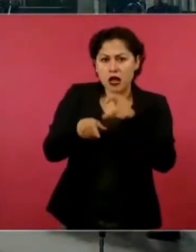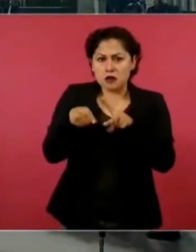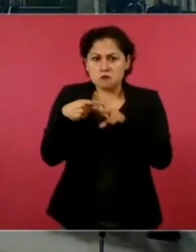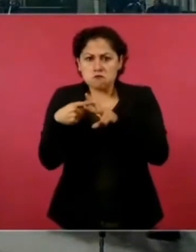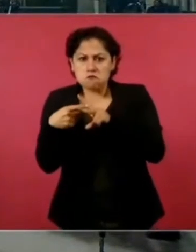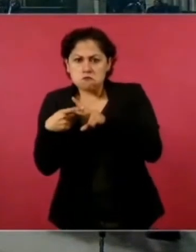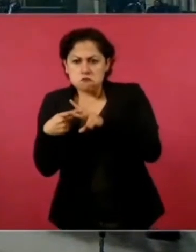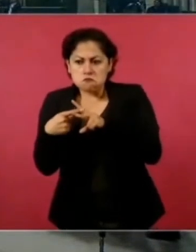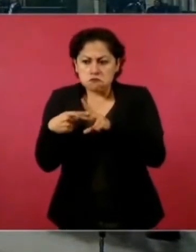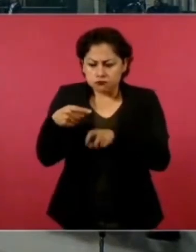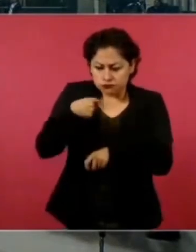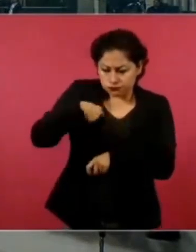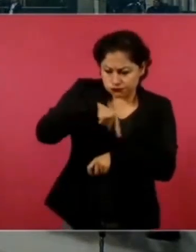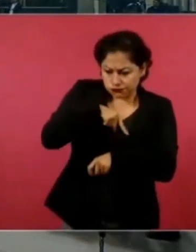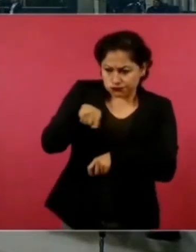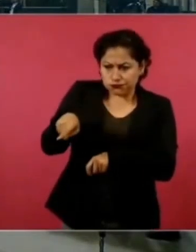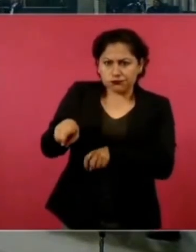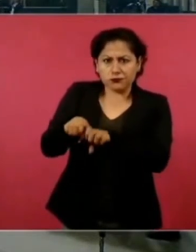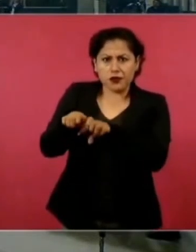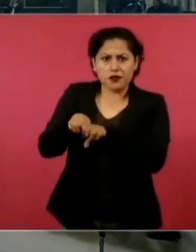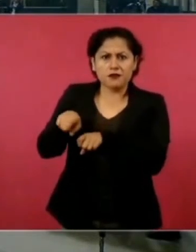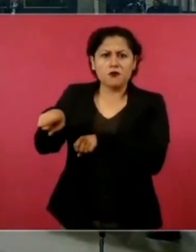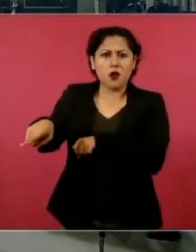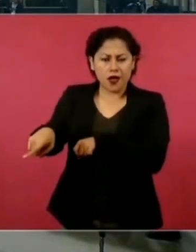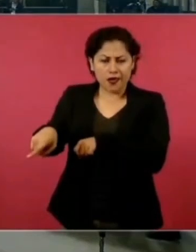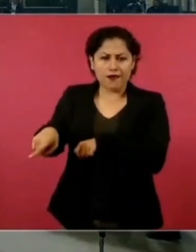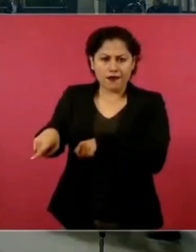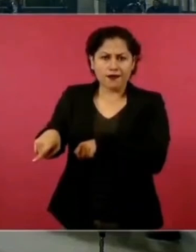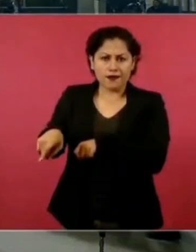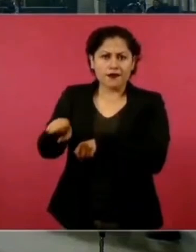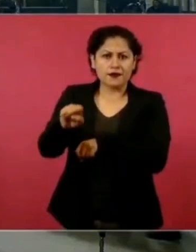nuestros técnicos de Hacienda,